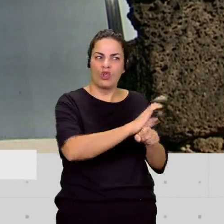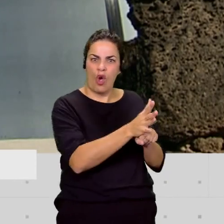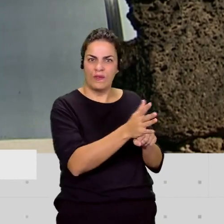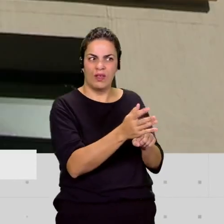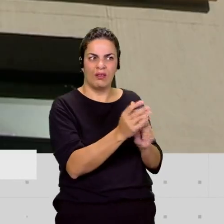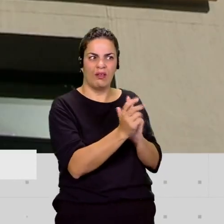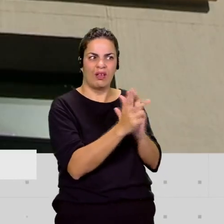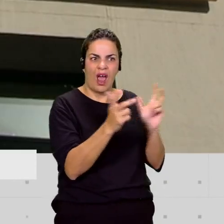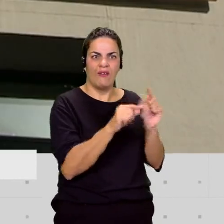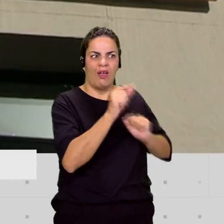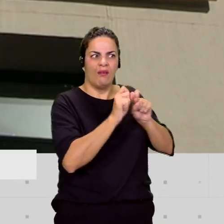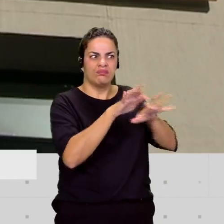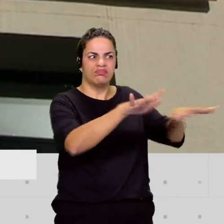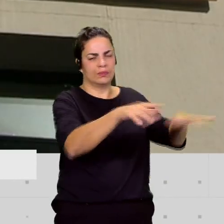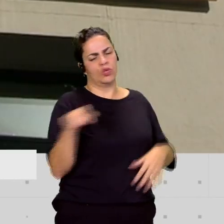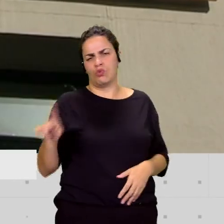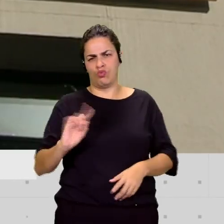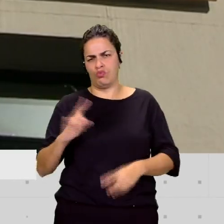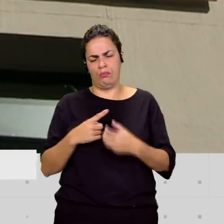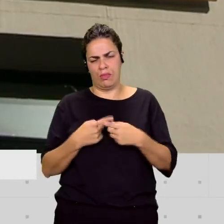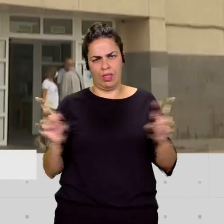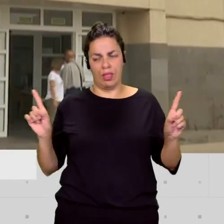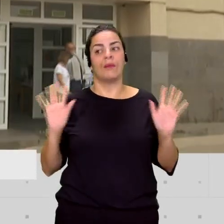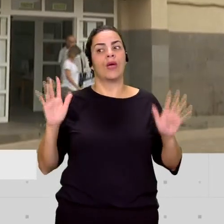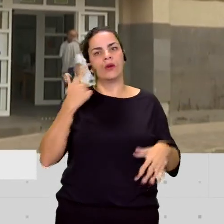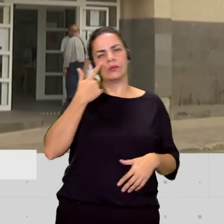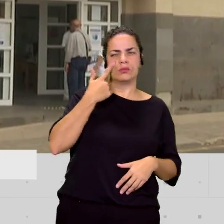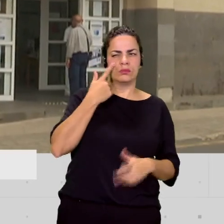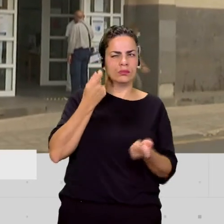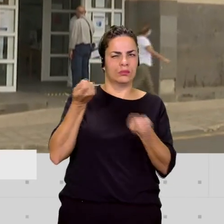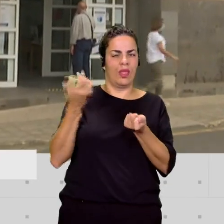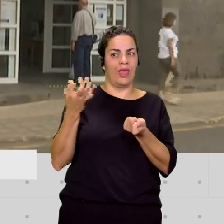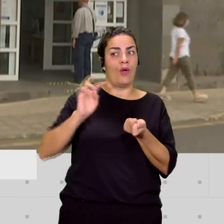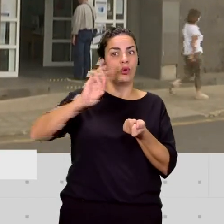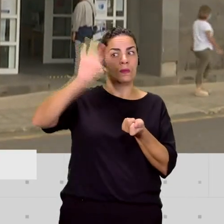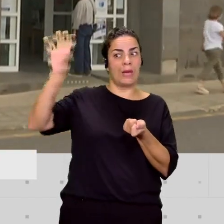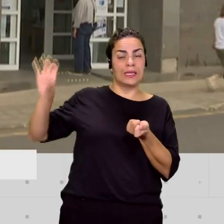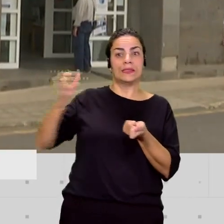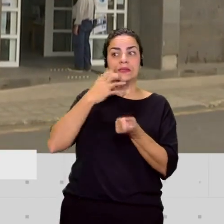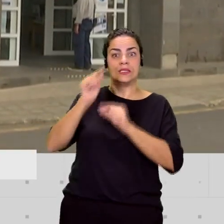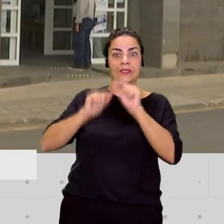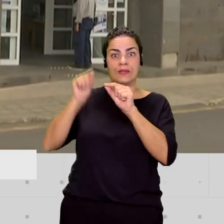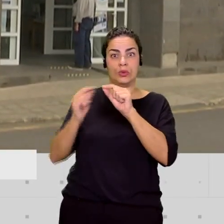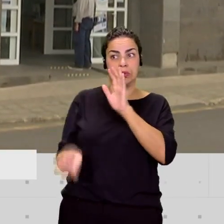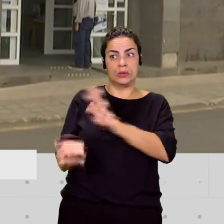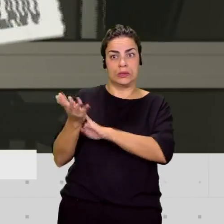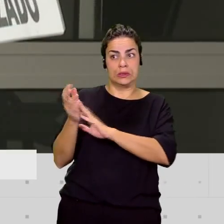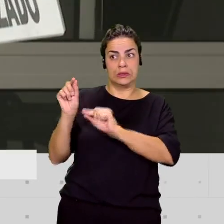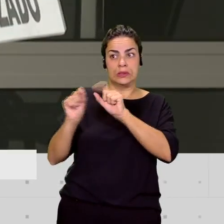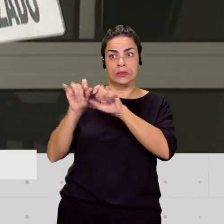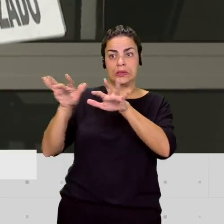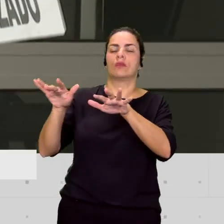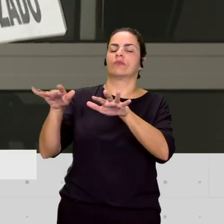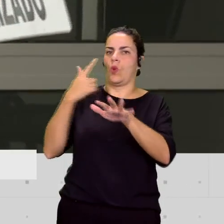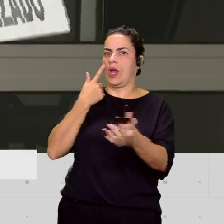pero sin duda hay que vigilar estrechamente en otros países la presencia de este virus, que,